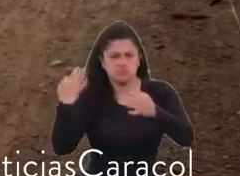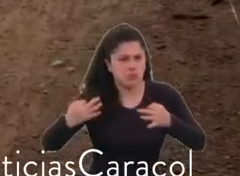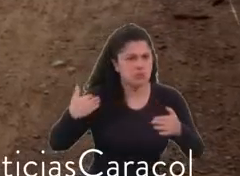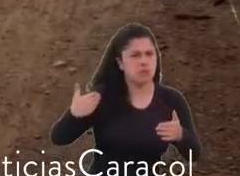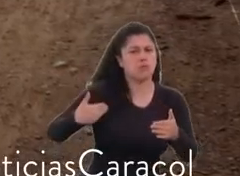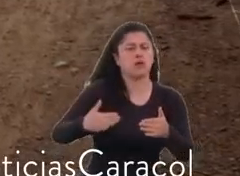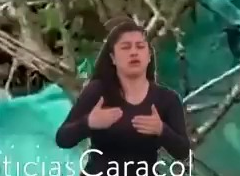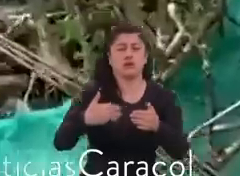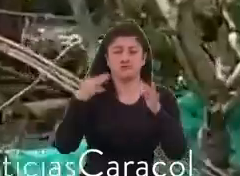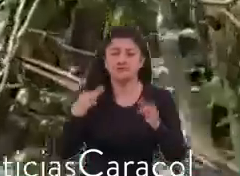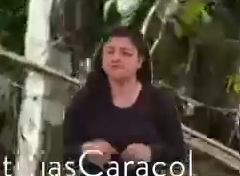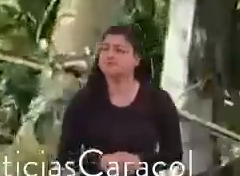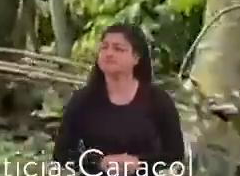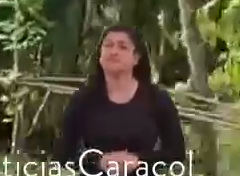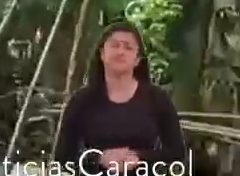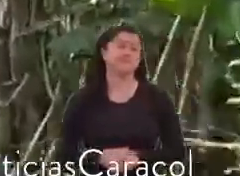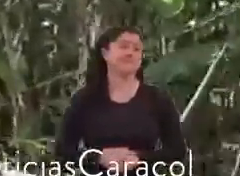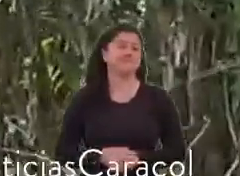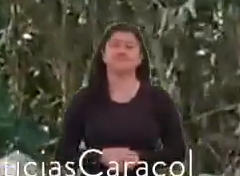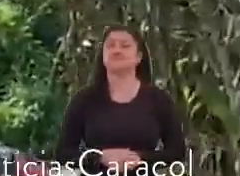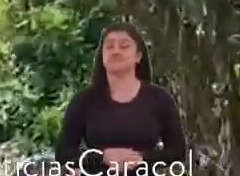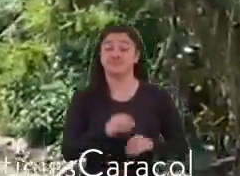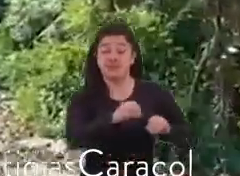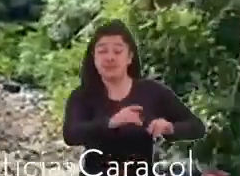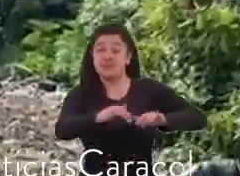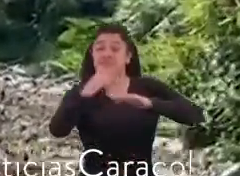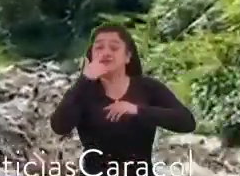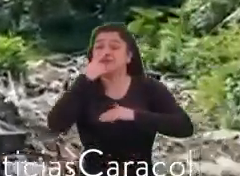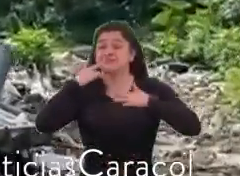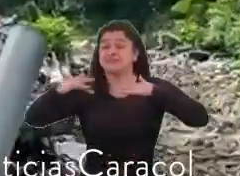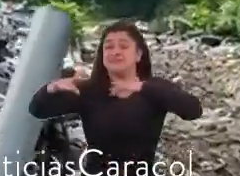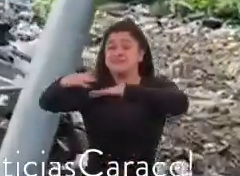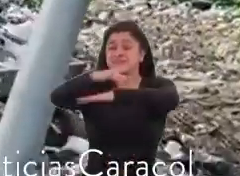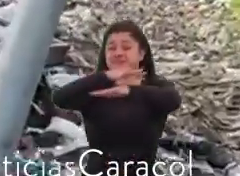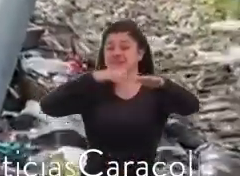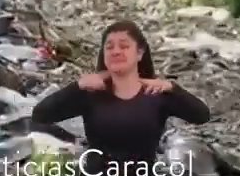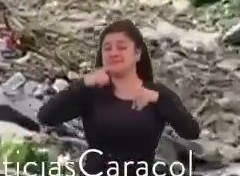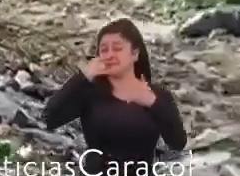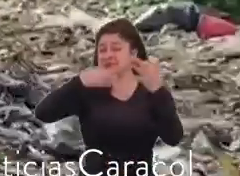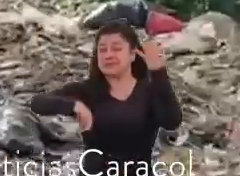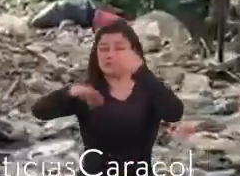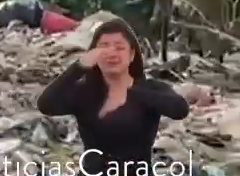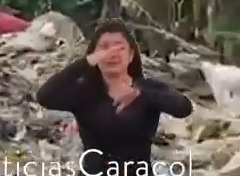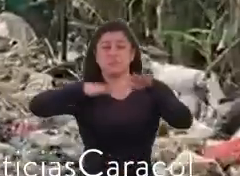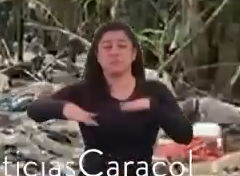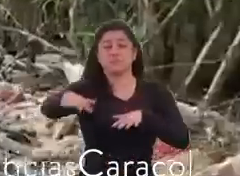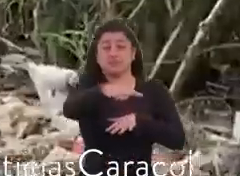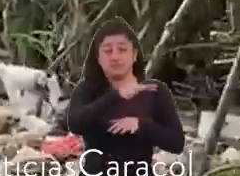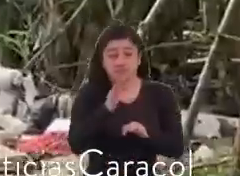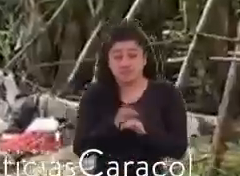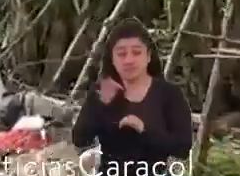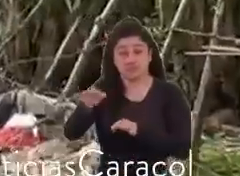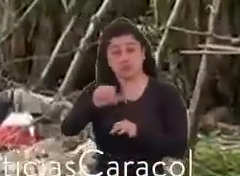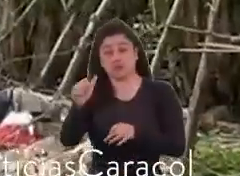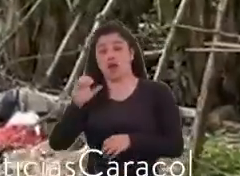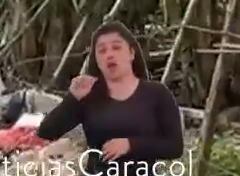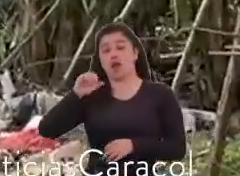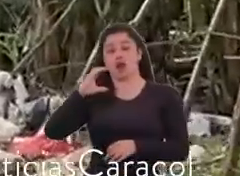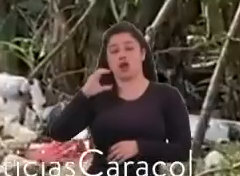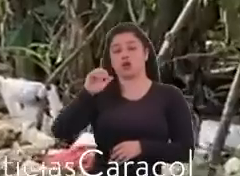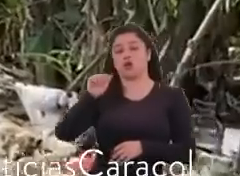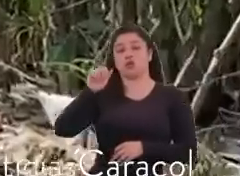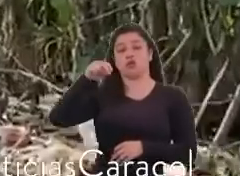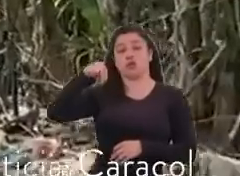sus habitantes. Las autoridades del municipio de Acandí reconocieron que existe una emergencia y que para su manejo se